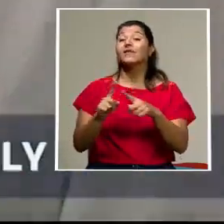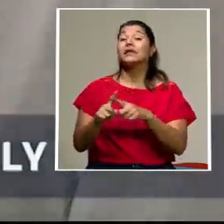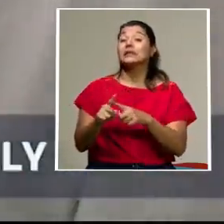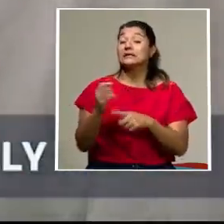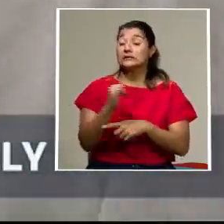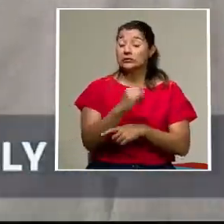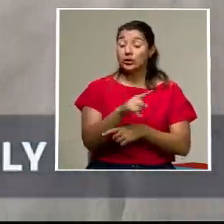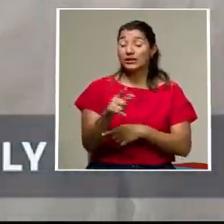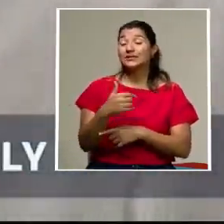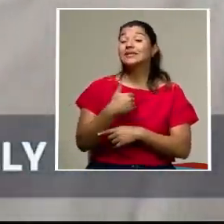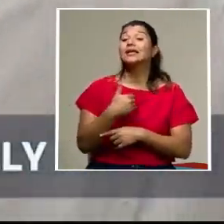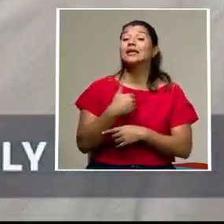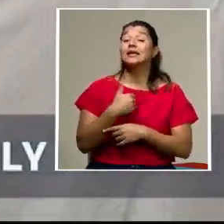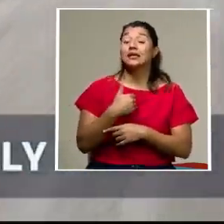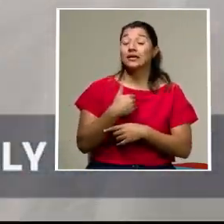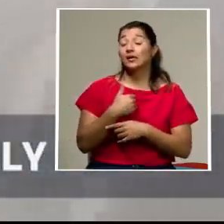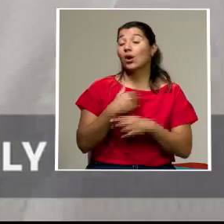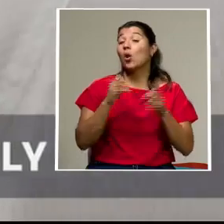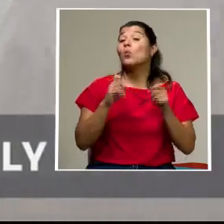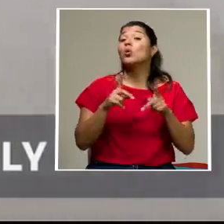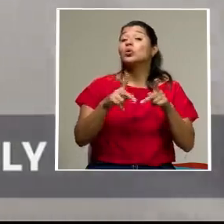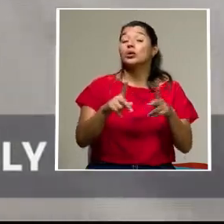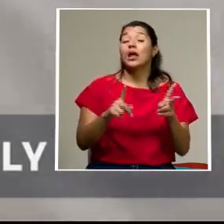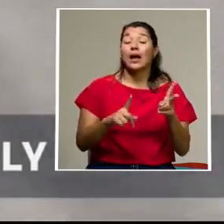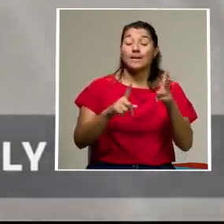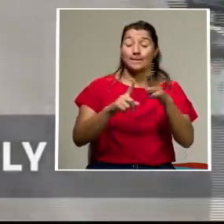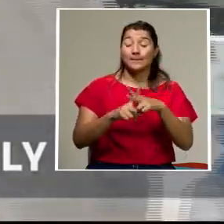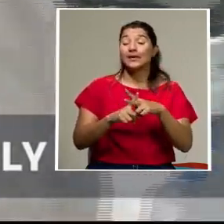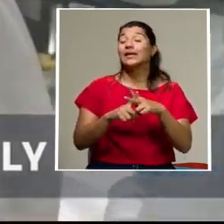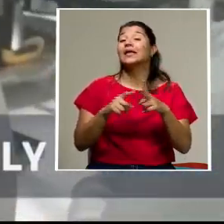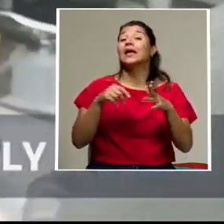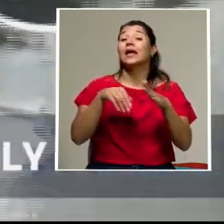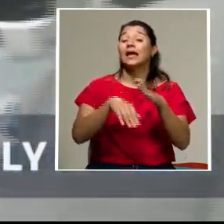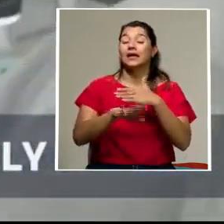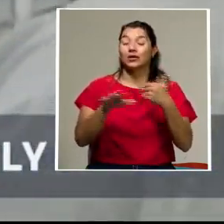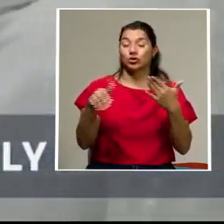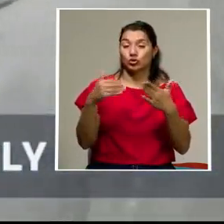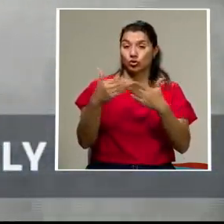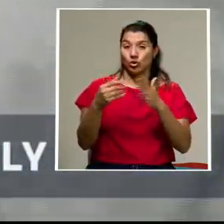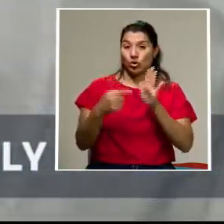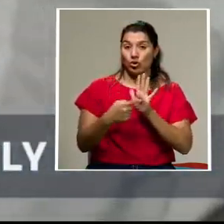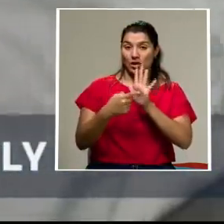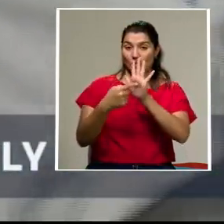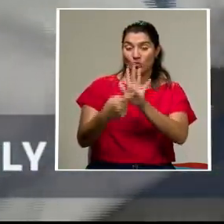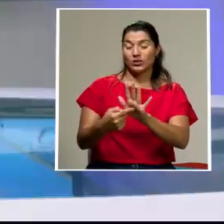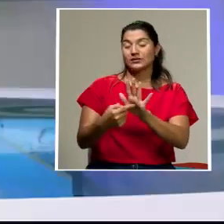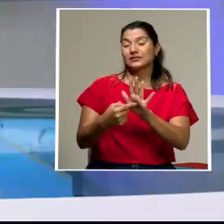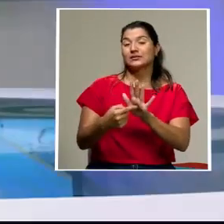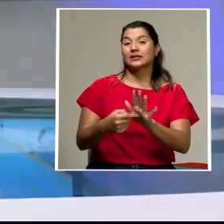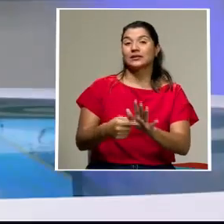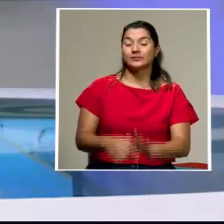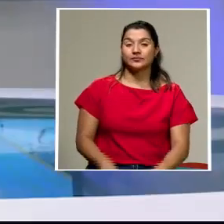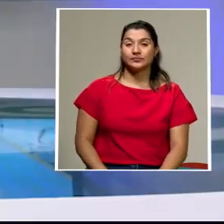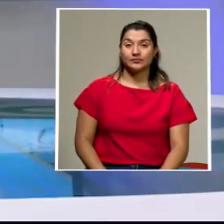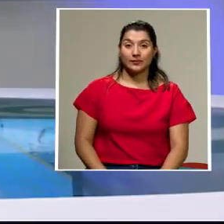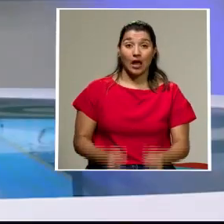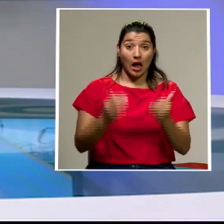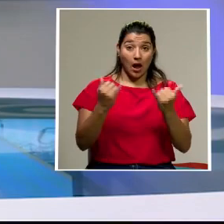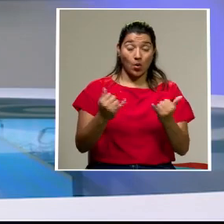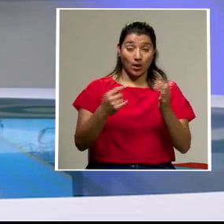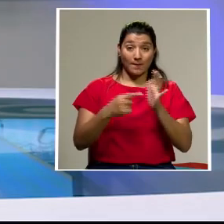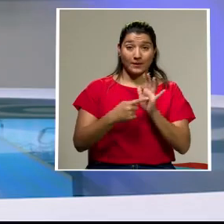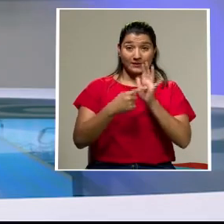podrán aplicar en las diferentes publicaciones que la empresa está haciendo a través de la plataforma LinkedIn. Y a continuación le